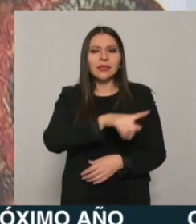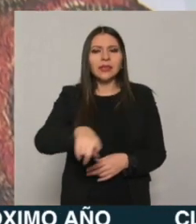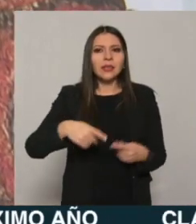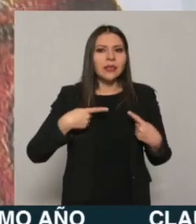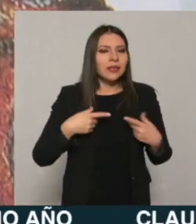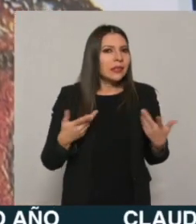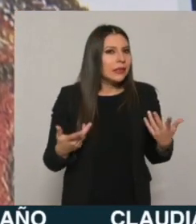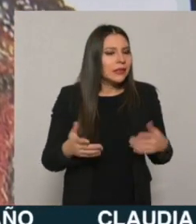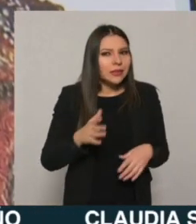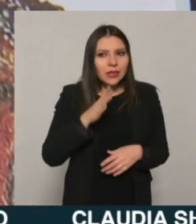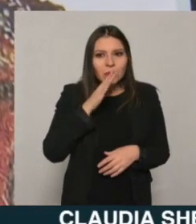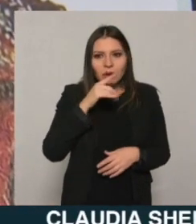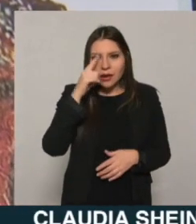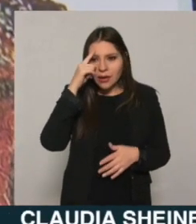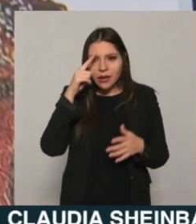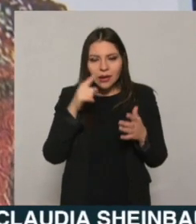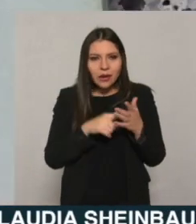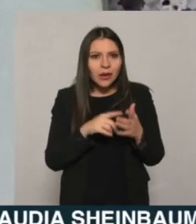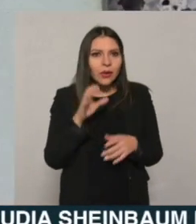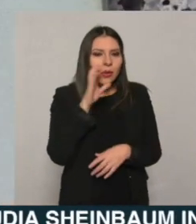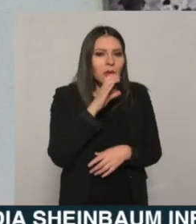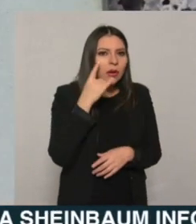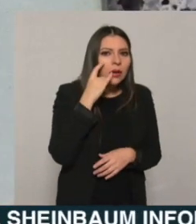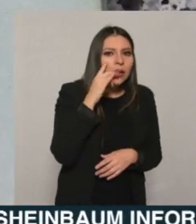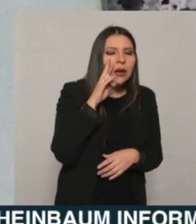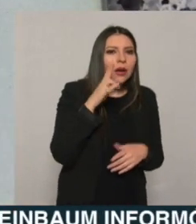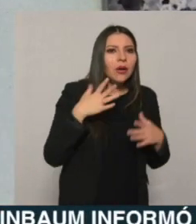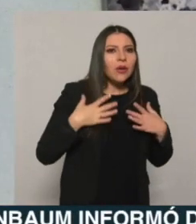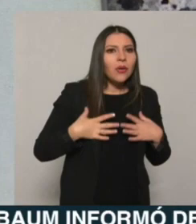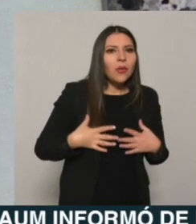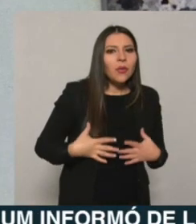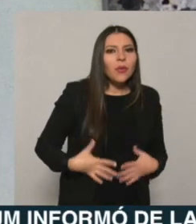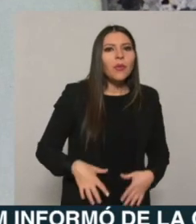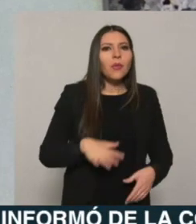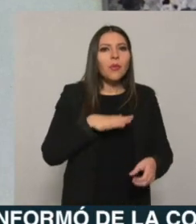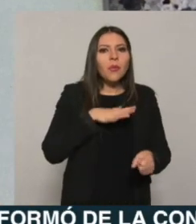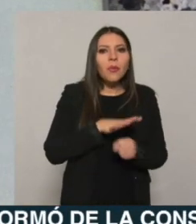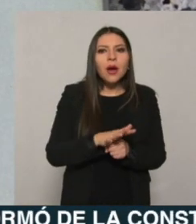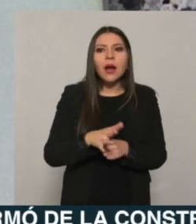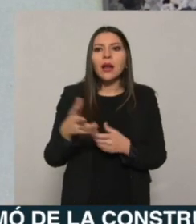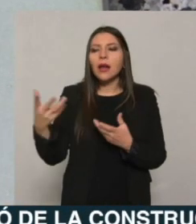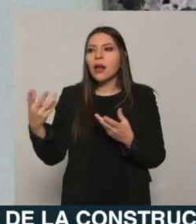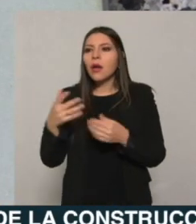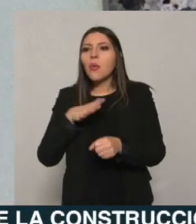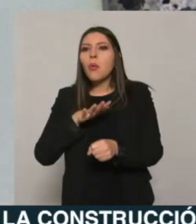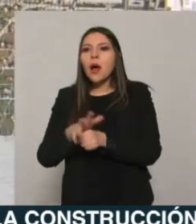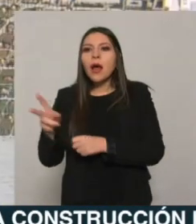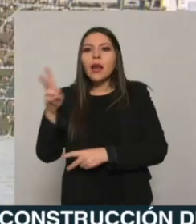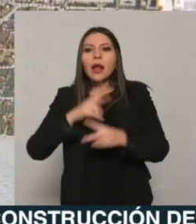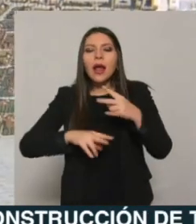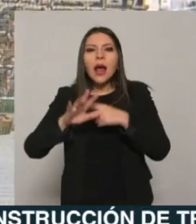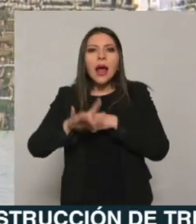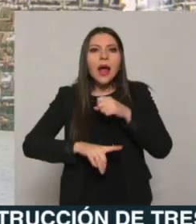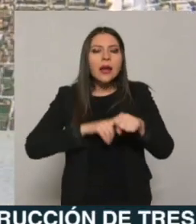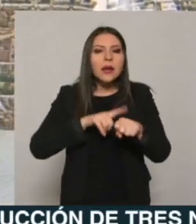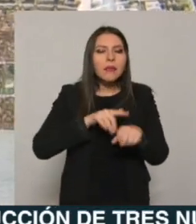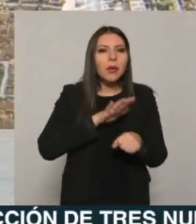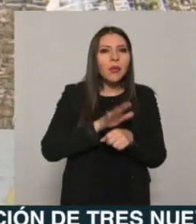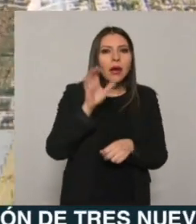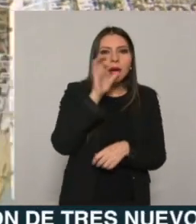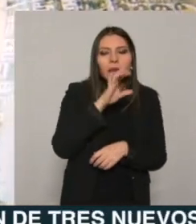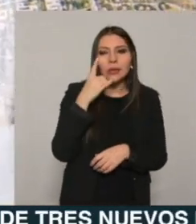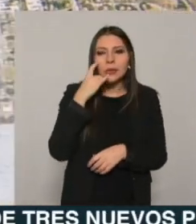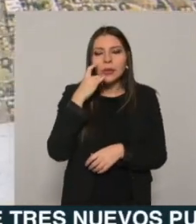las vestiduras, todos estaban curiosos de ver quiénes eran estos hombres. Y al mismo tiempo los visitantes